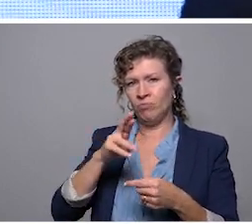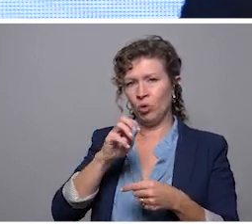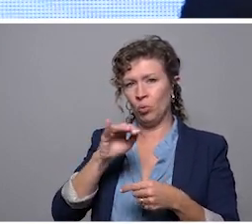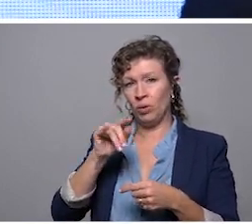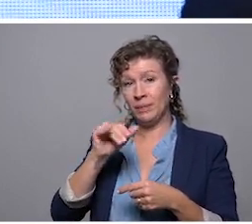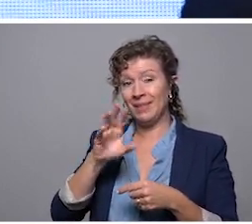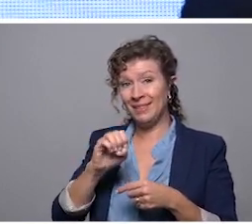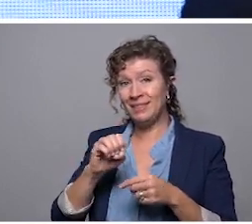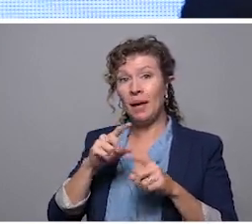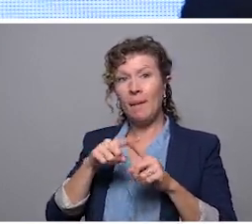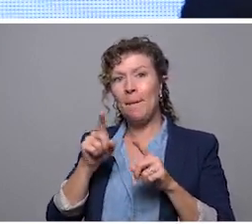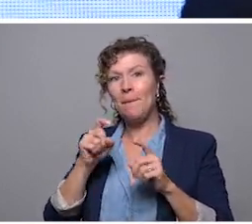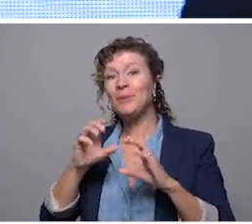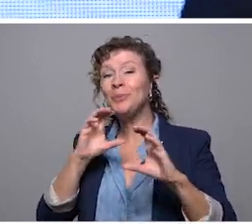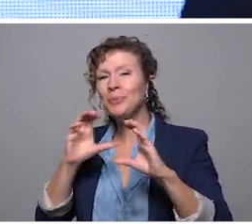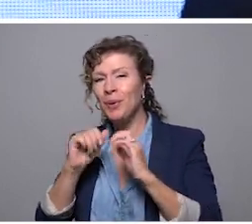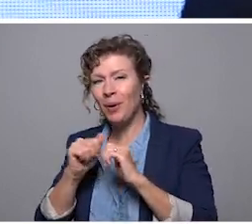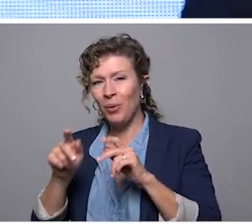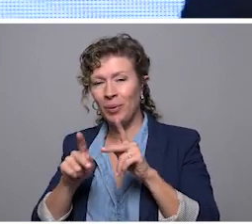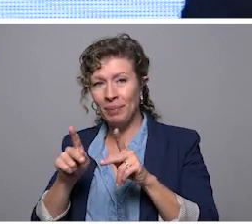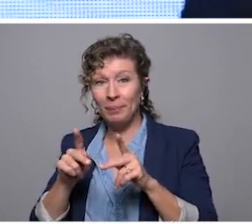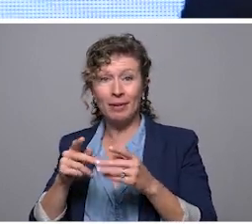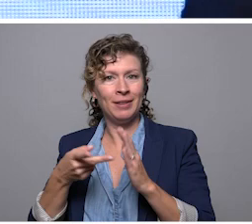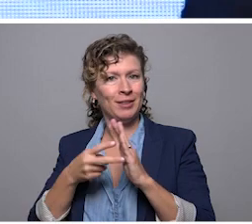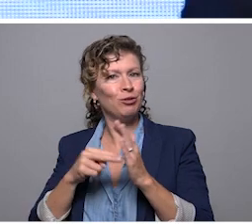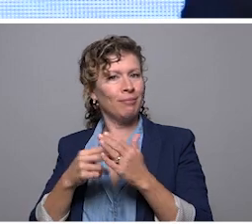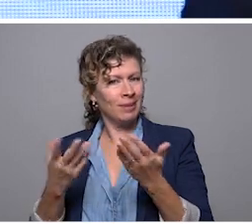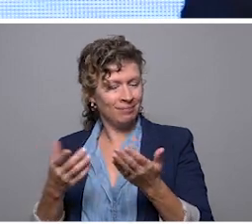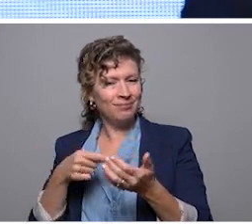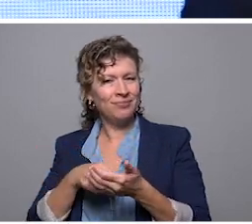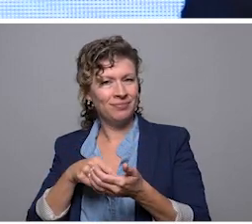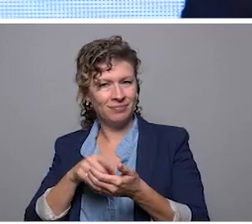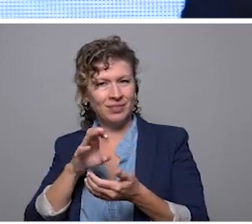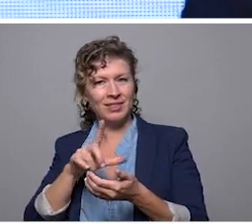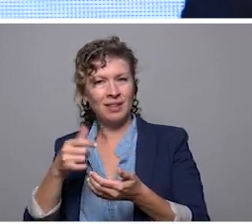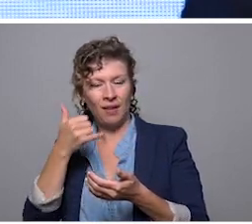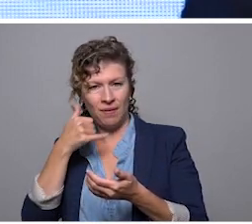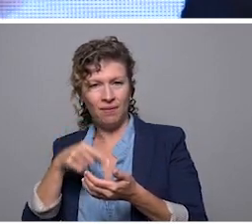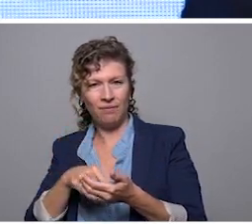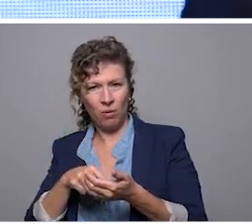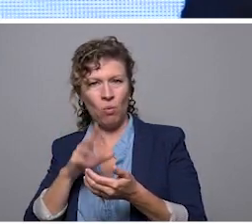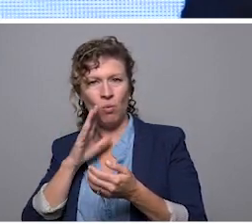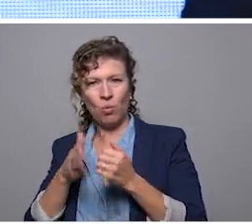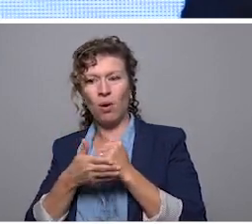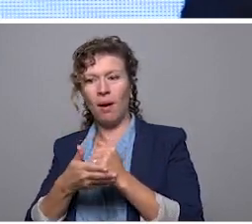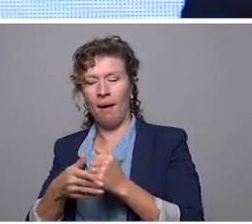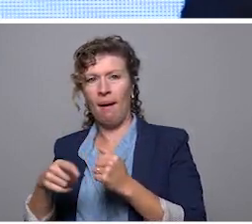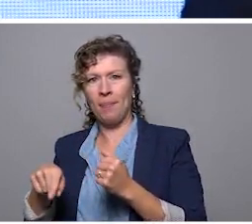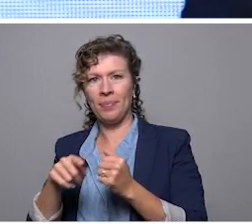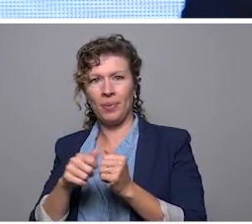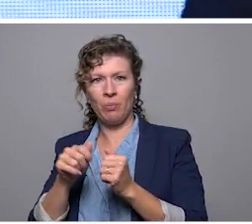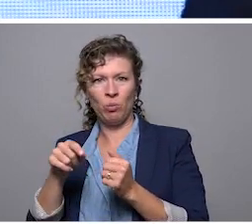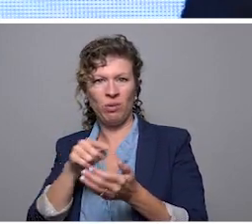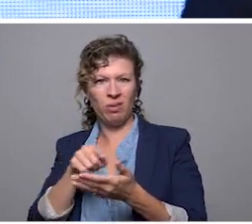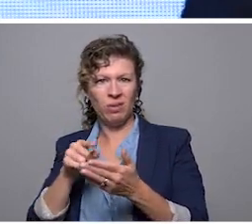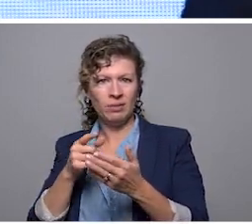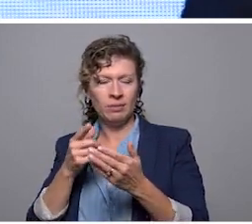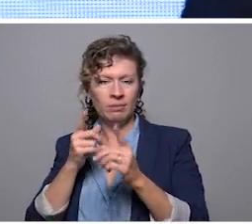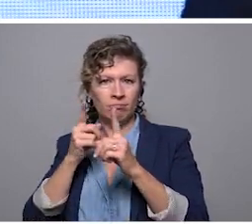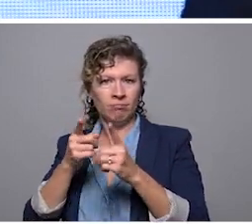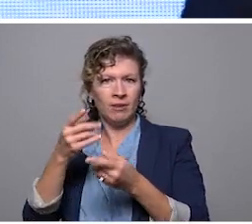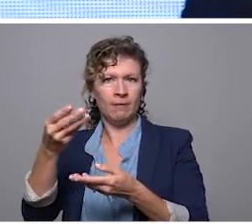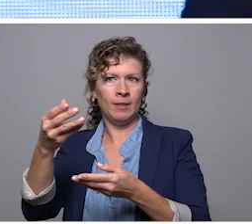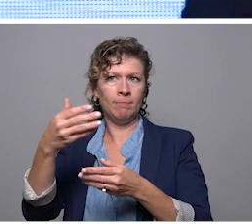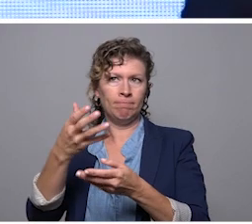celular le sirva para que se envíe la remesa y por eso el proyecto de la cámara de la gente para nosotros es poder llegar a un